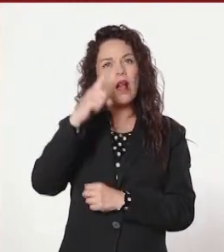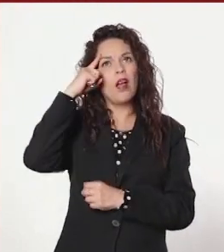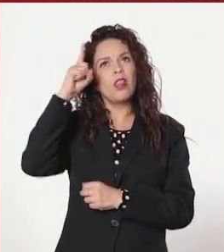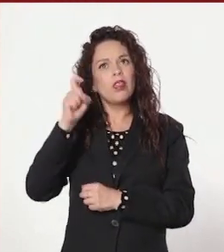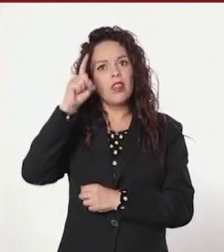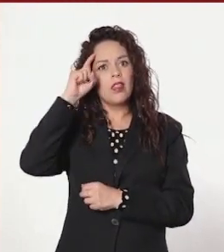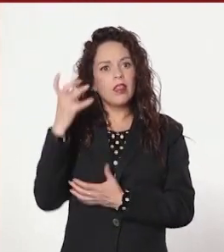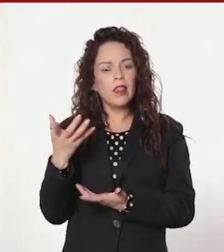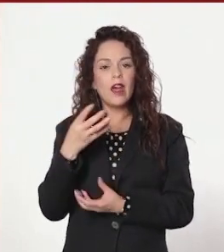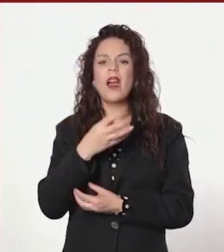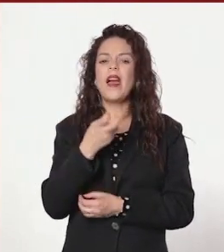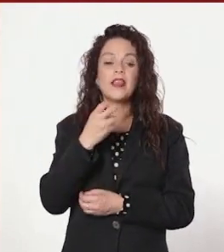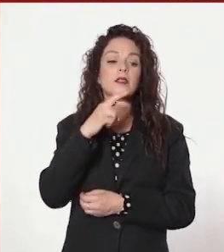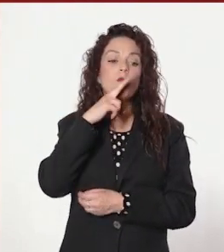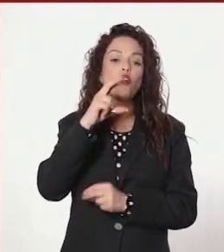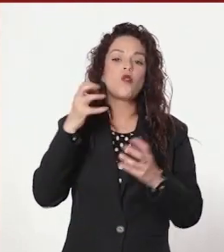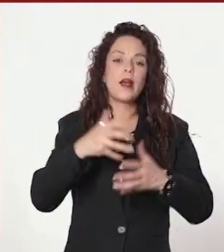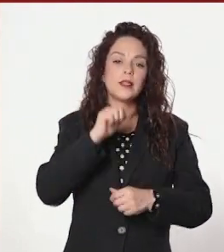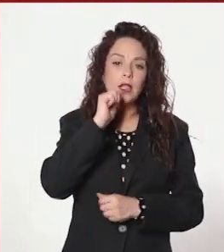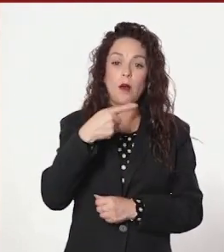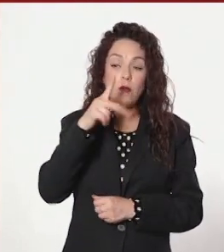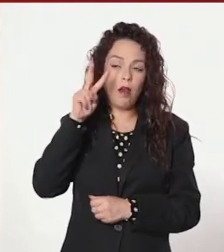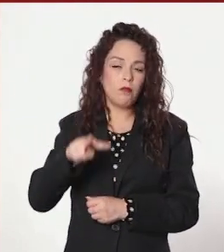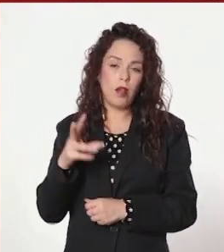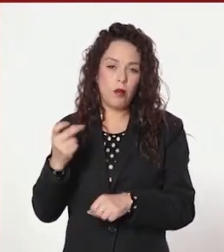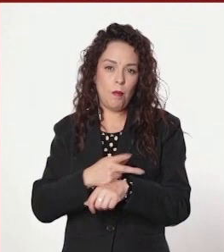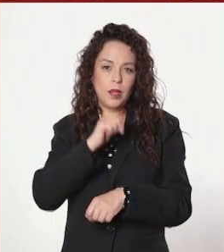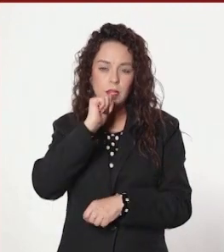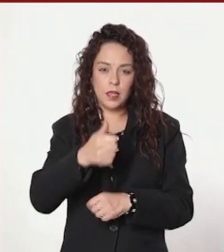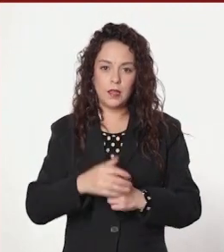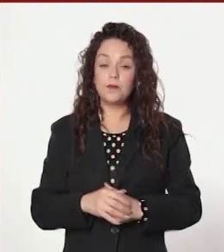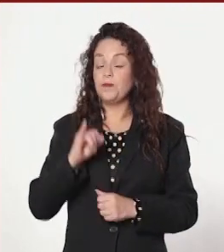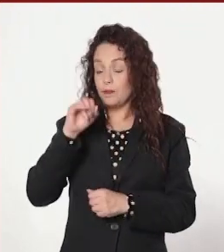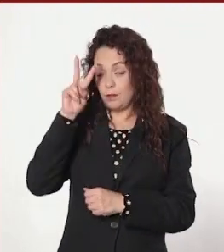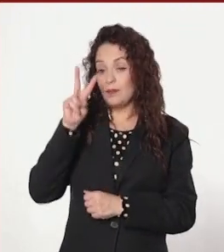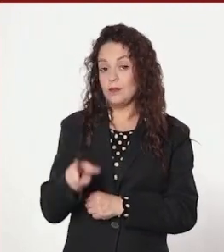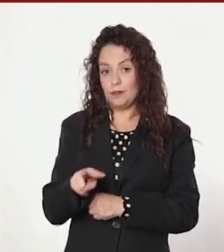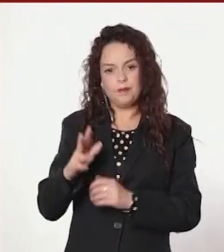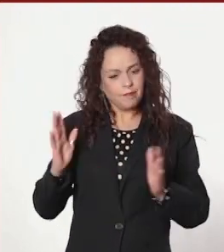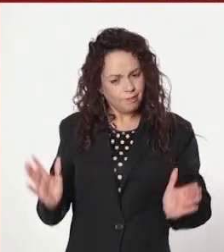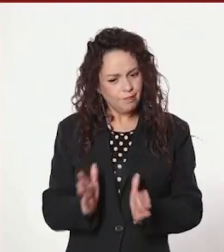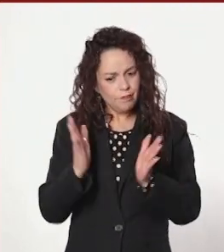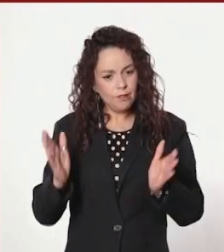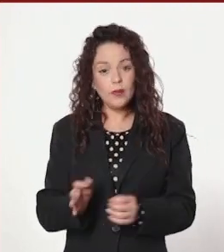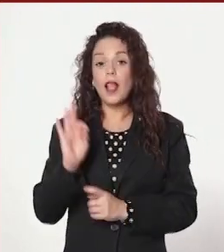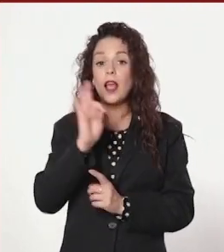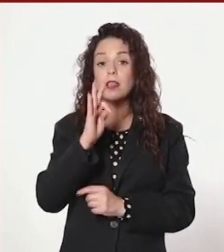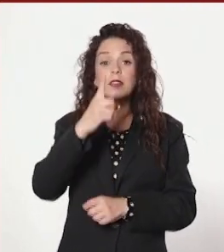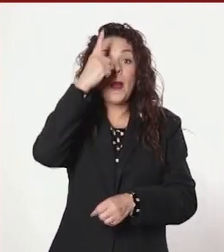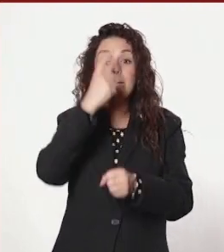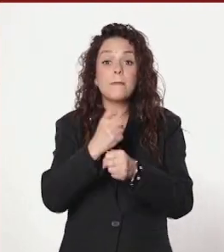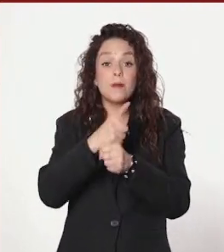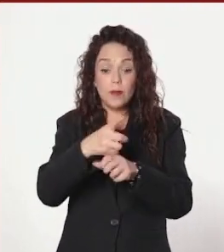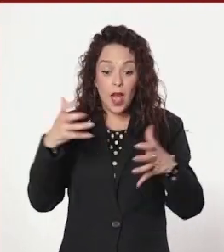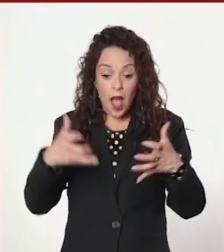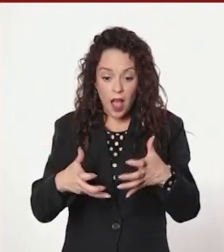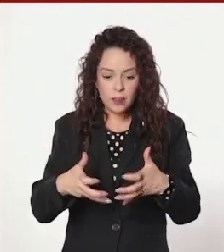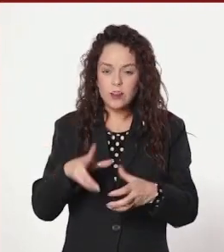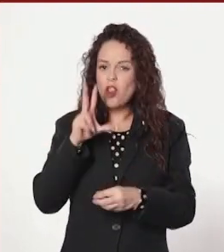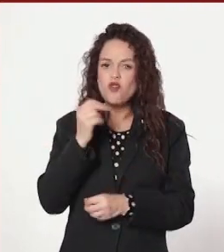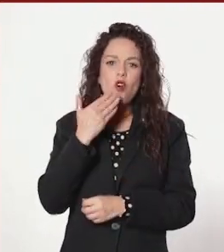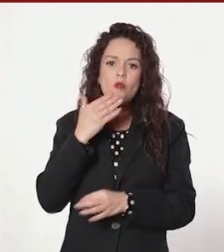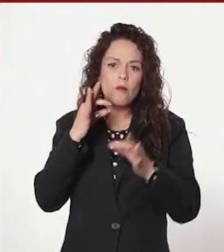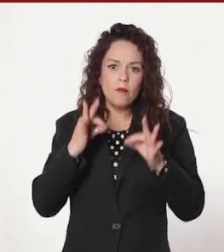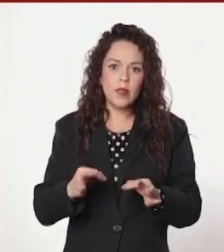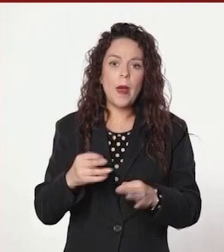atrás, pero no, nada de eso. Sí, no, definitivamente. La cosa es aventarnos y a lo mejor no nos va a salir bien a la primera, pero nos va a salir bien,